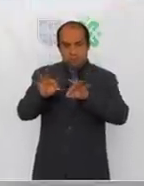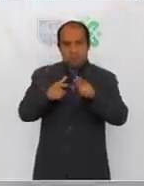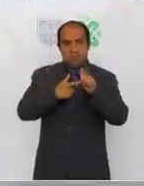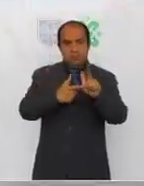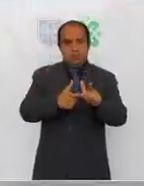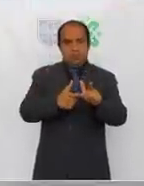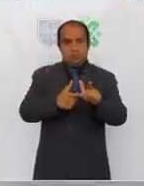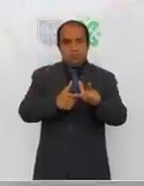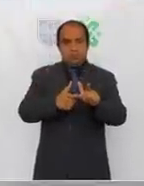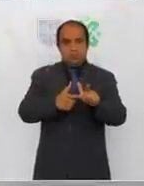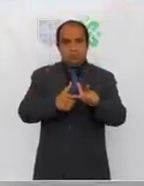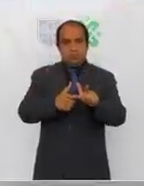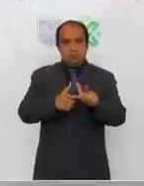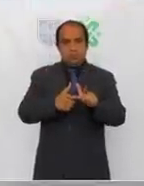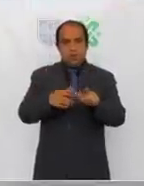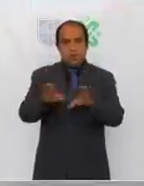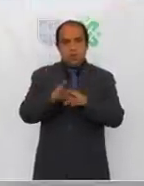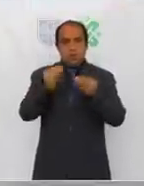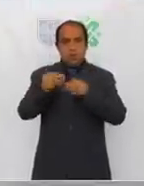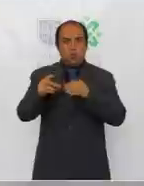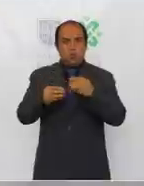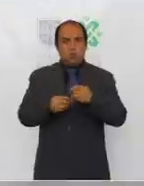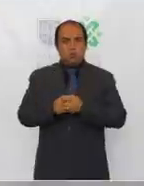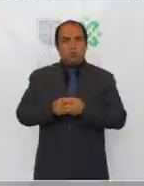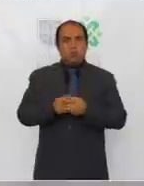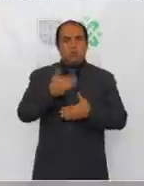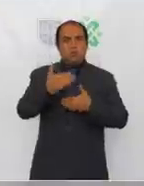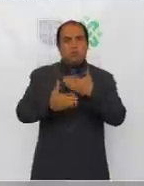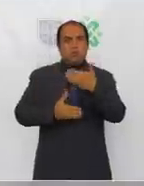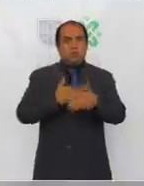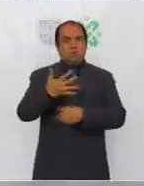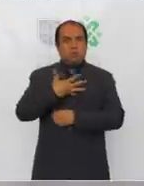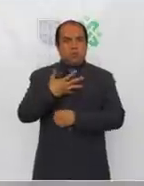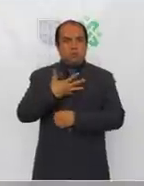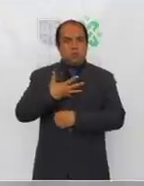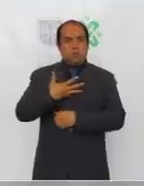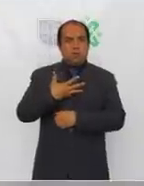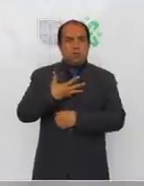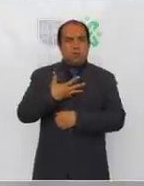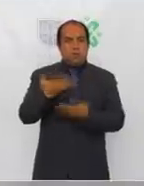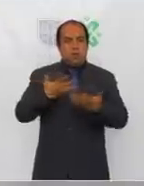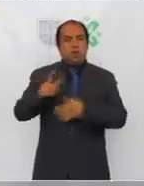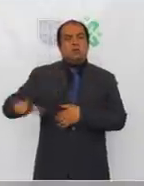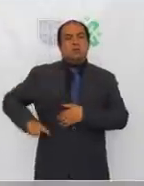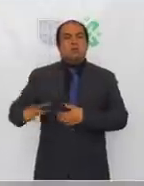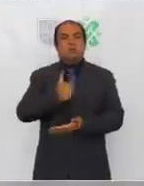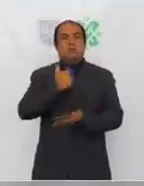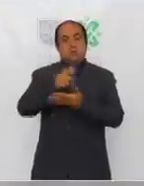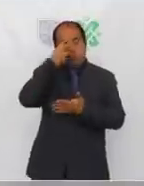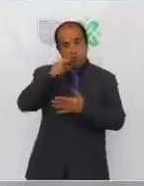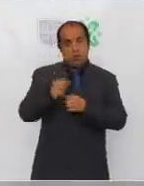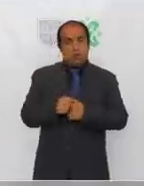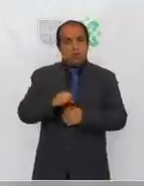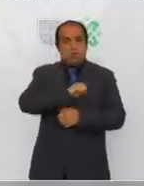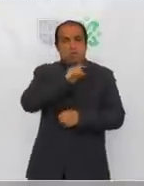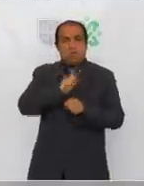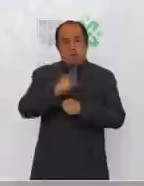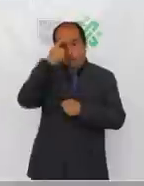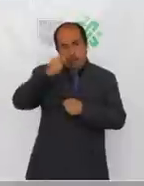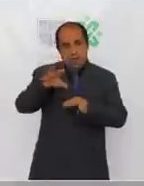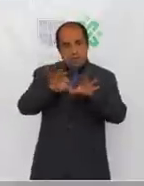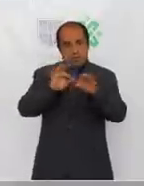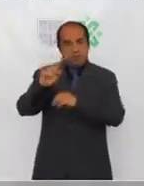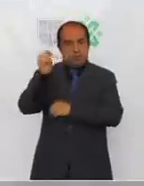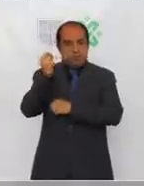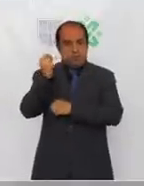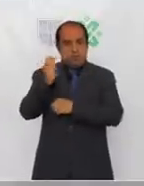siguió, como en muchos de los procesos que lleva a cabo el gobierno de la Ciudad de México, especialmente para selección de tecnologías,